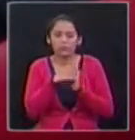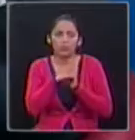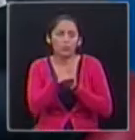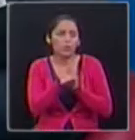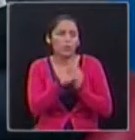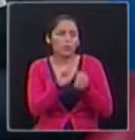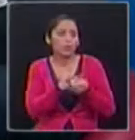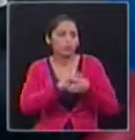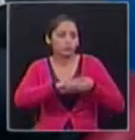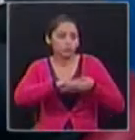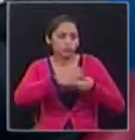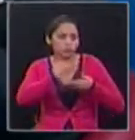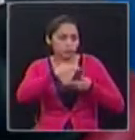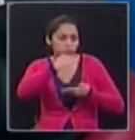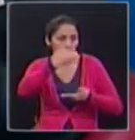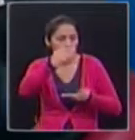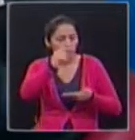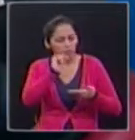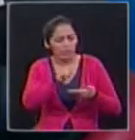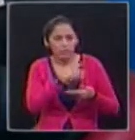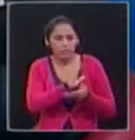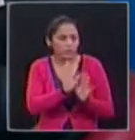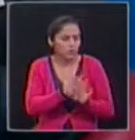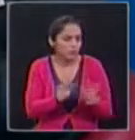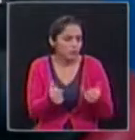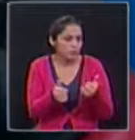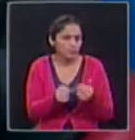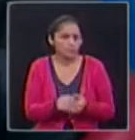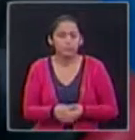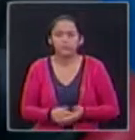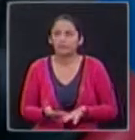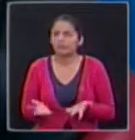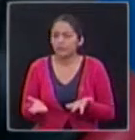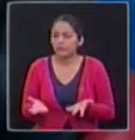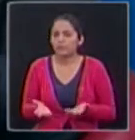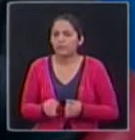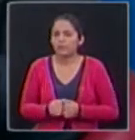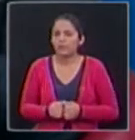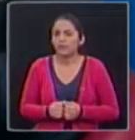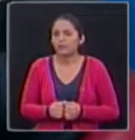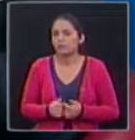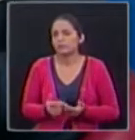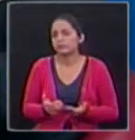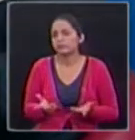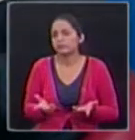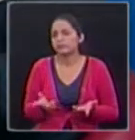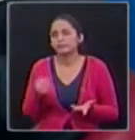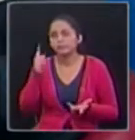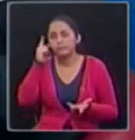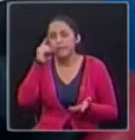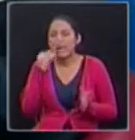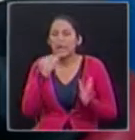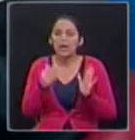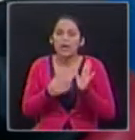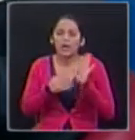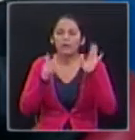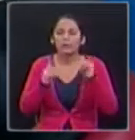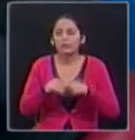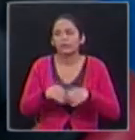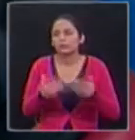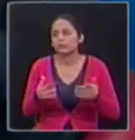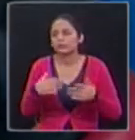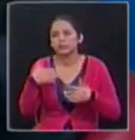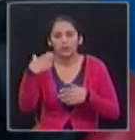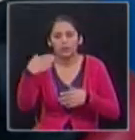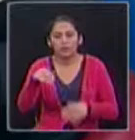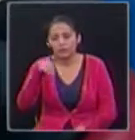porque un sector comercial va a estar ligado con el sector bancario. Entonces, si un ciudadano el día de mañana decide en un